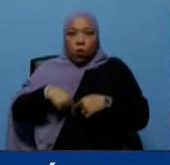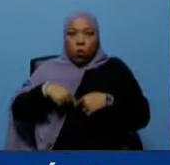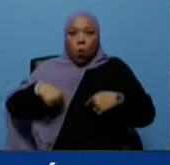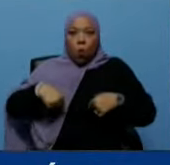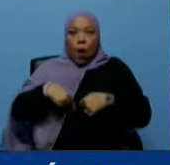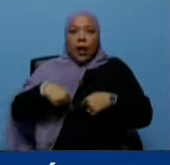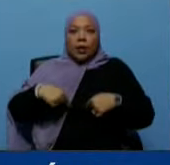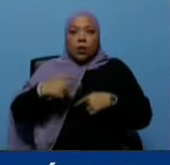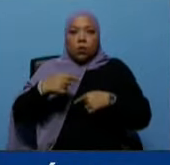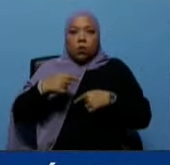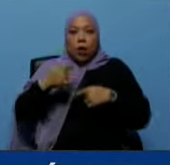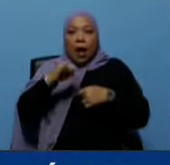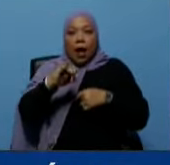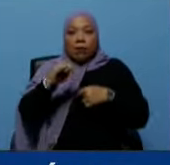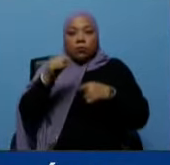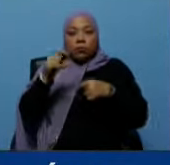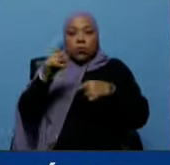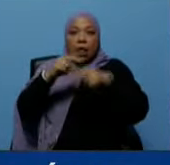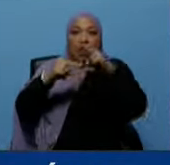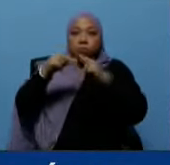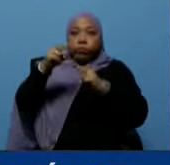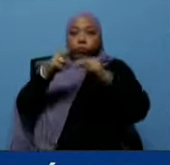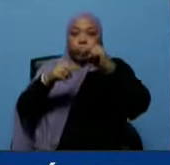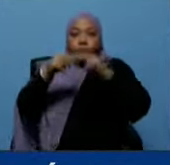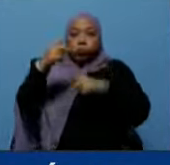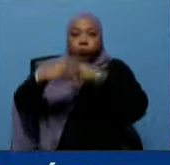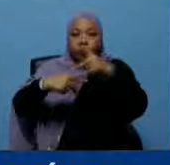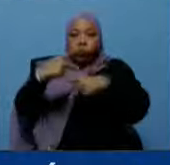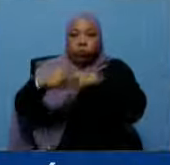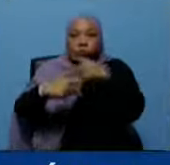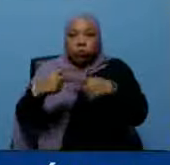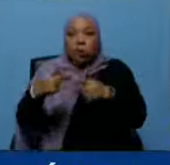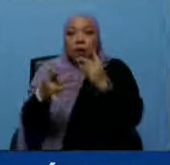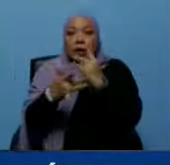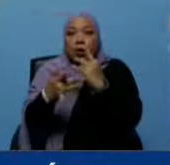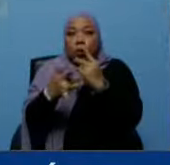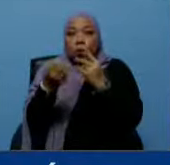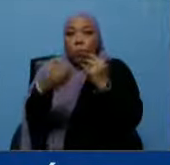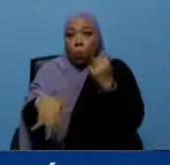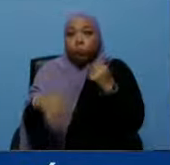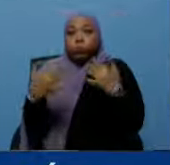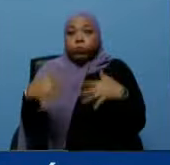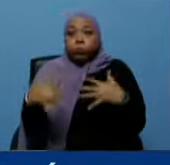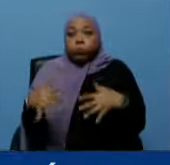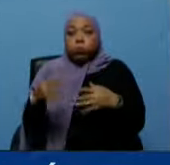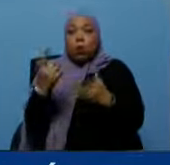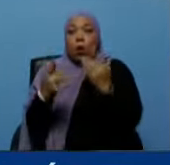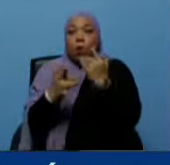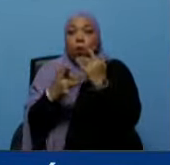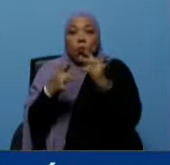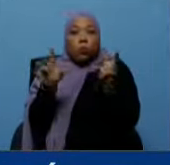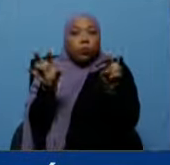Cuenta con una torre de procedimientos de alta tecnología y de última